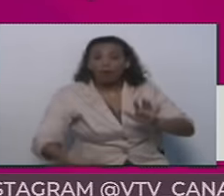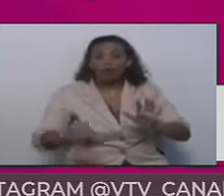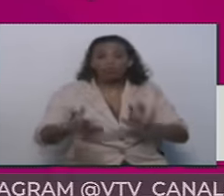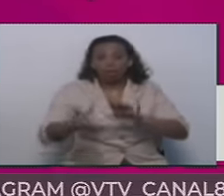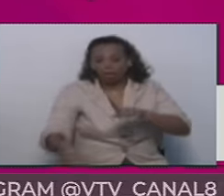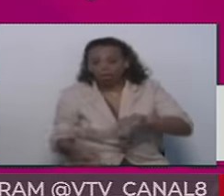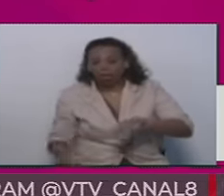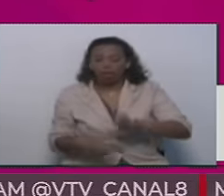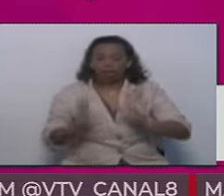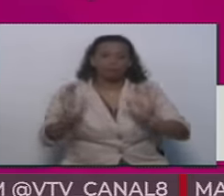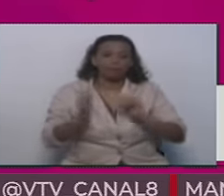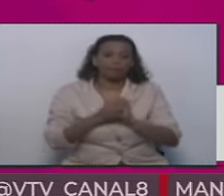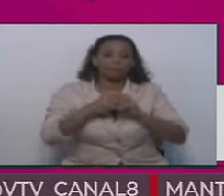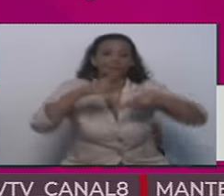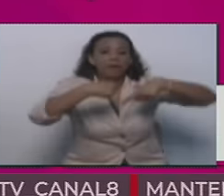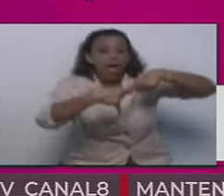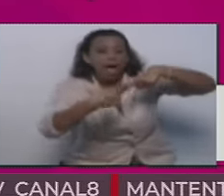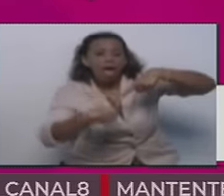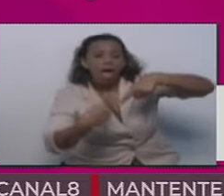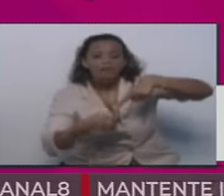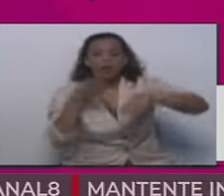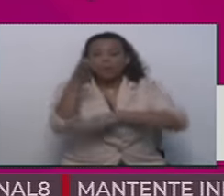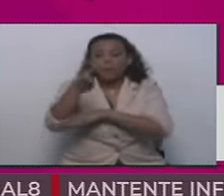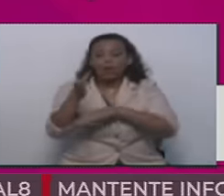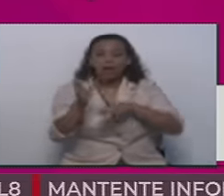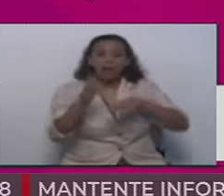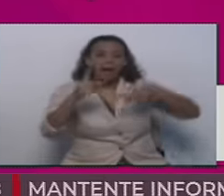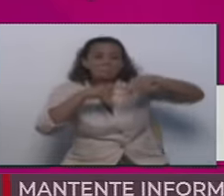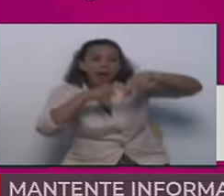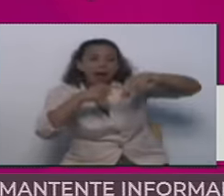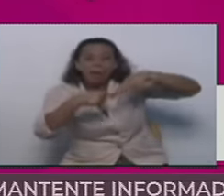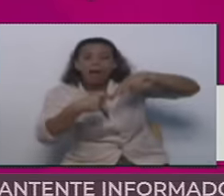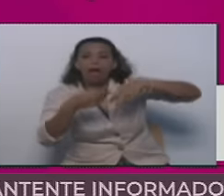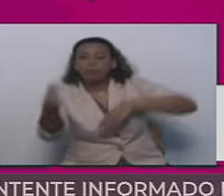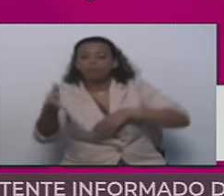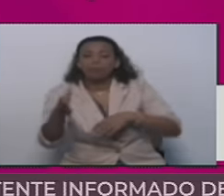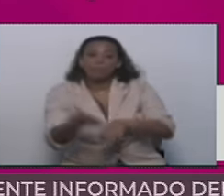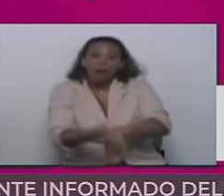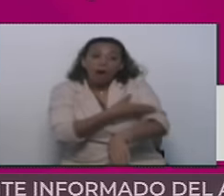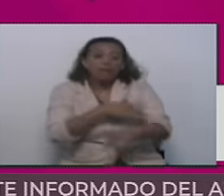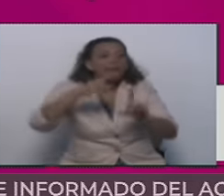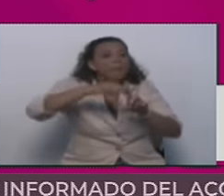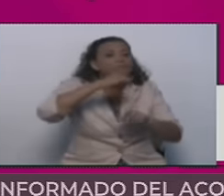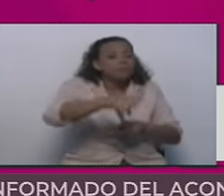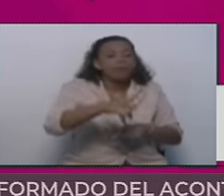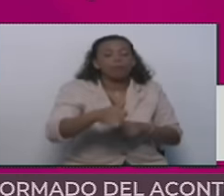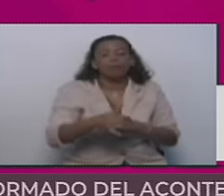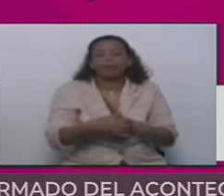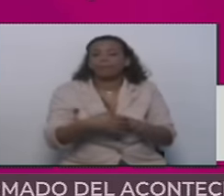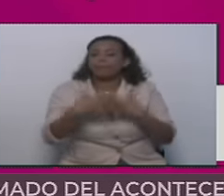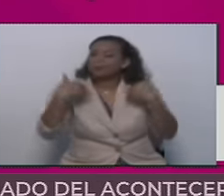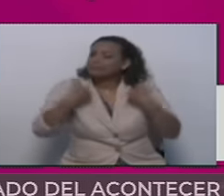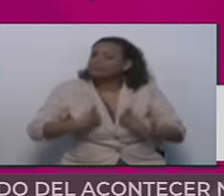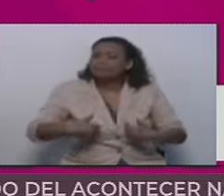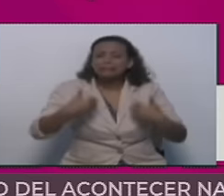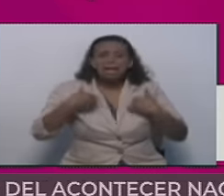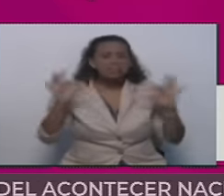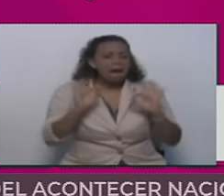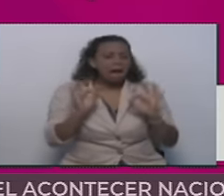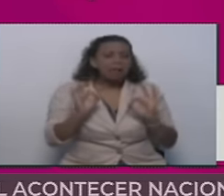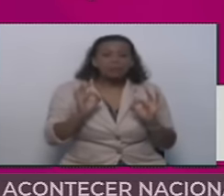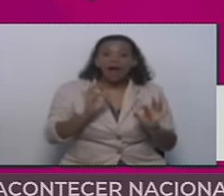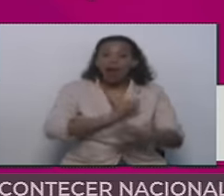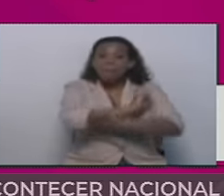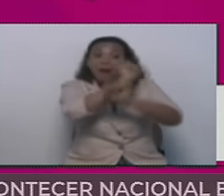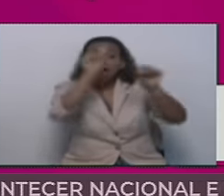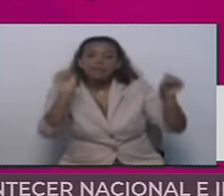yeso. Entonces, ese es, aparte de eso, era incansable, presidente. O sea, había una actividad en la